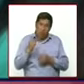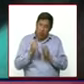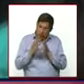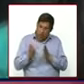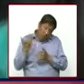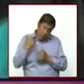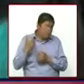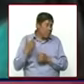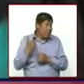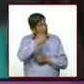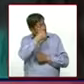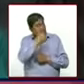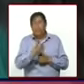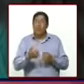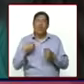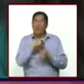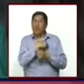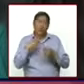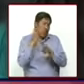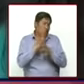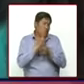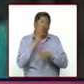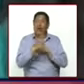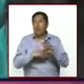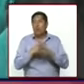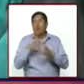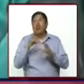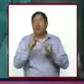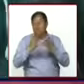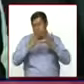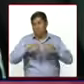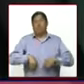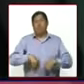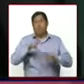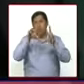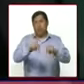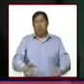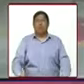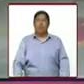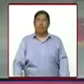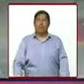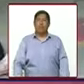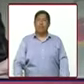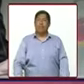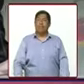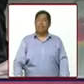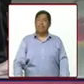como dice en nuestro cartel, nacimos para cuidar el mundo, no para destruirlo.